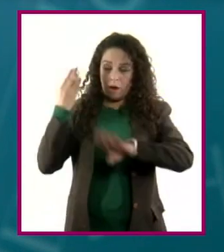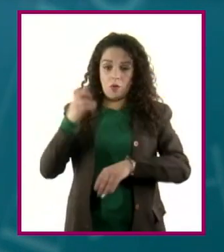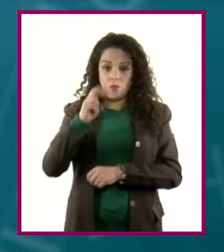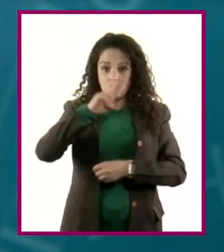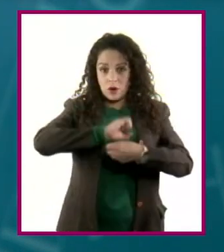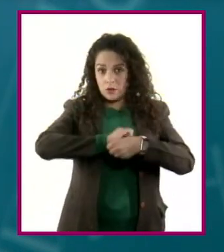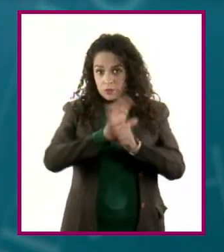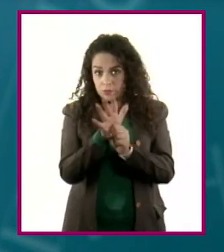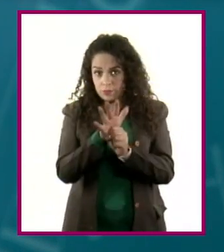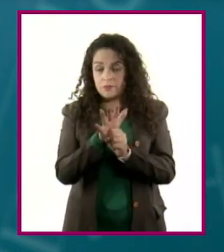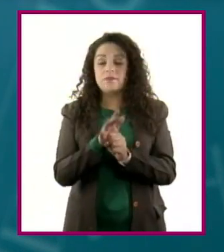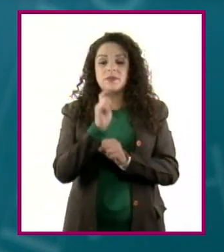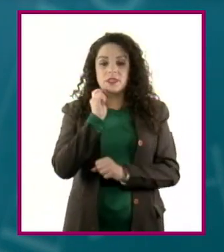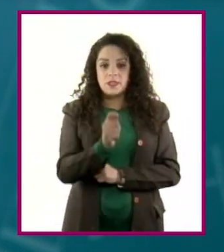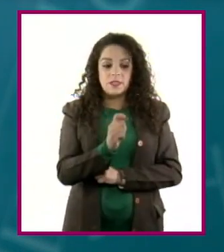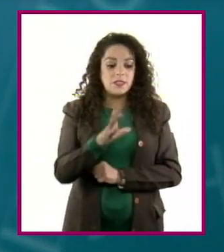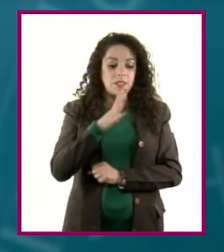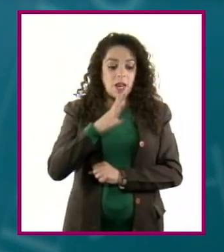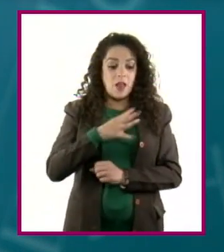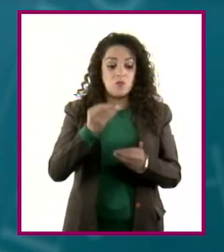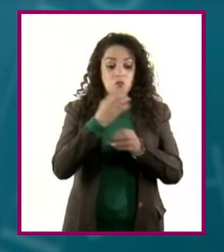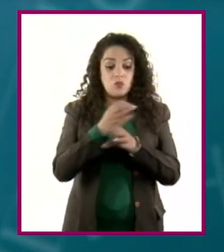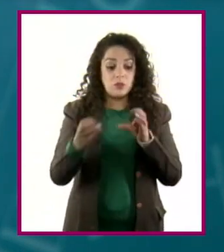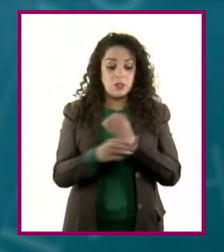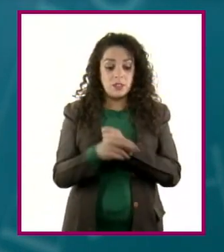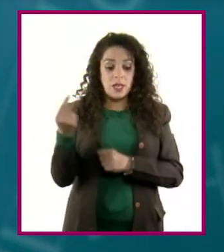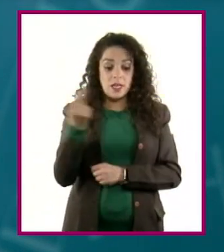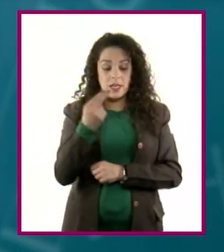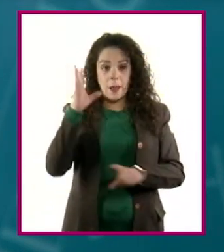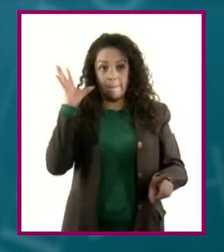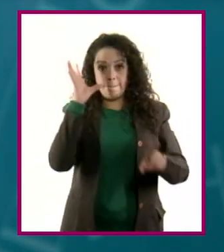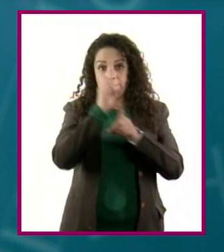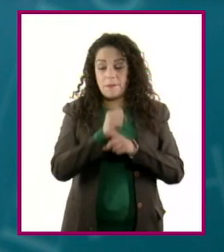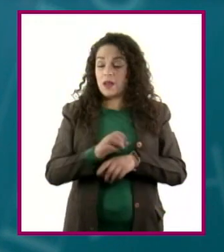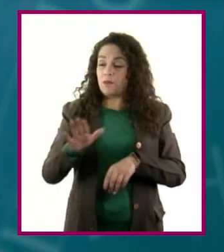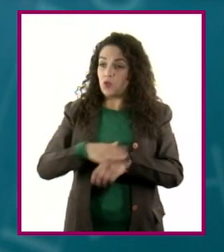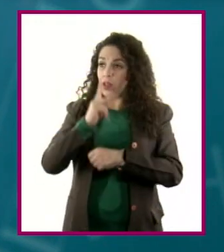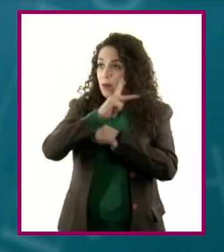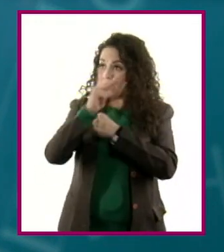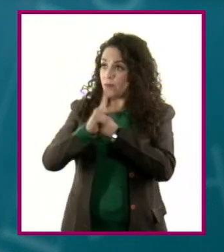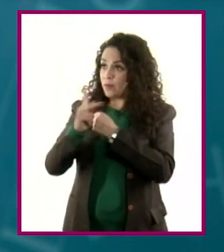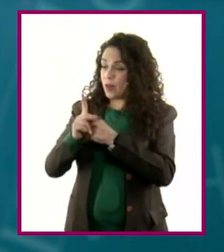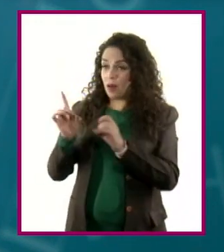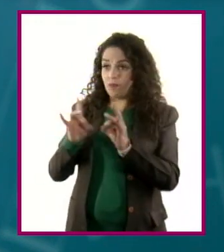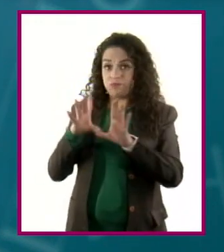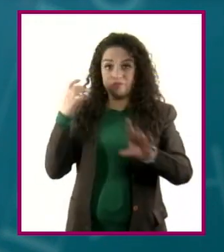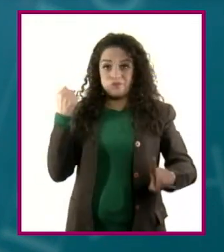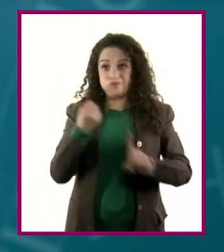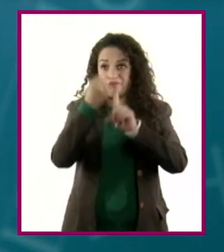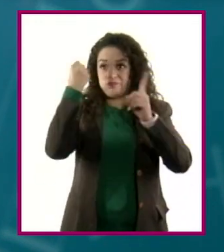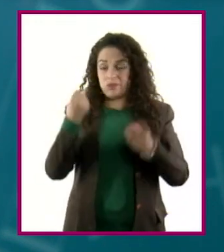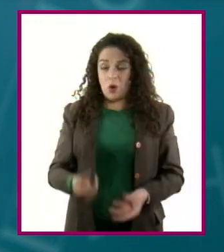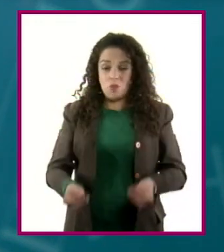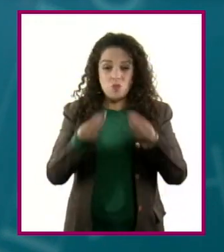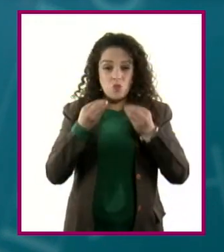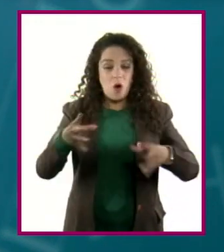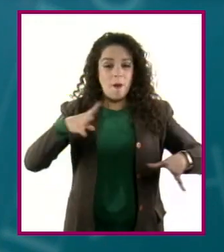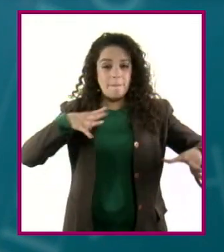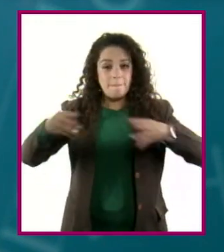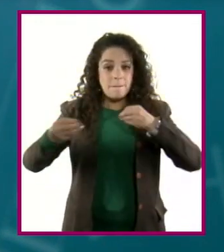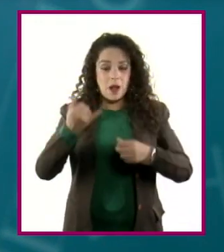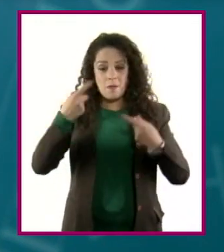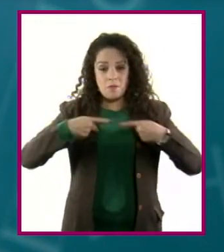COVID-19 ha supuesto una serie de desafíos por los países que han sido impactados, no solo por un importante número de contagios y